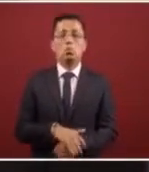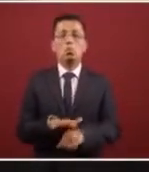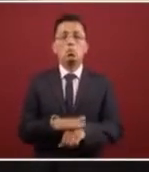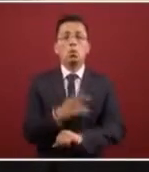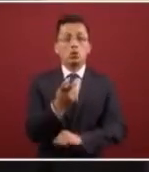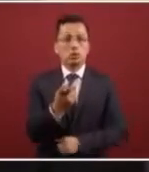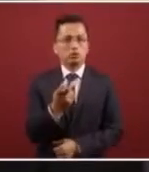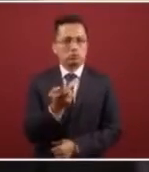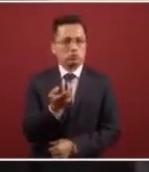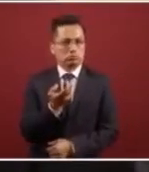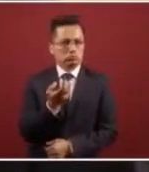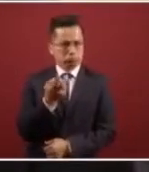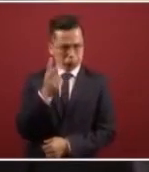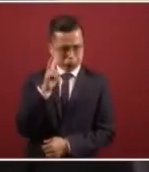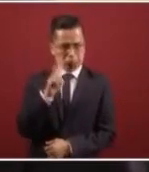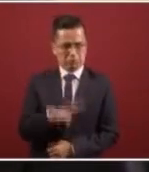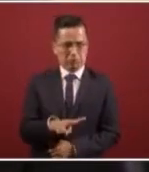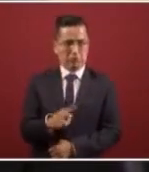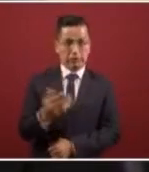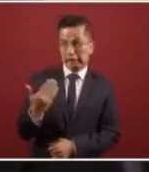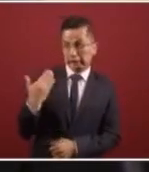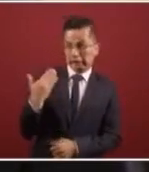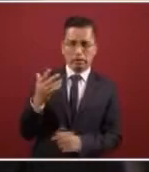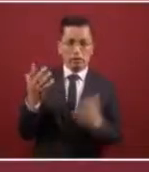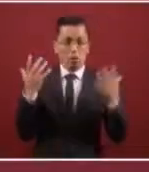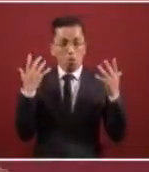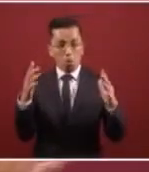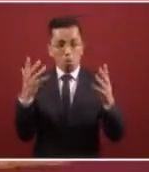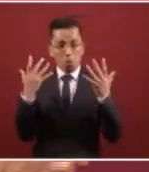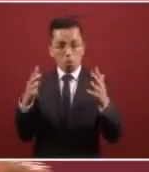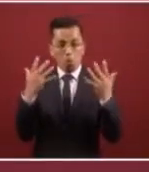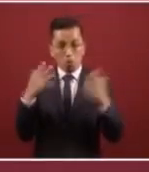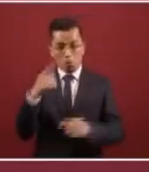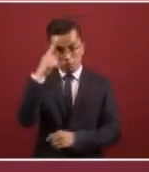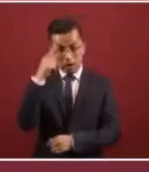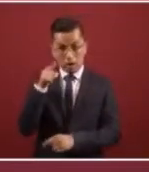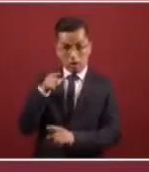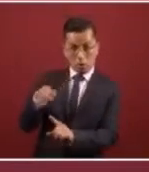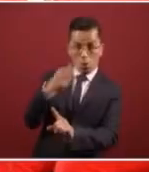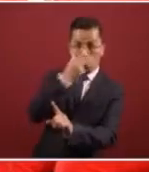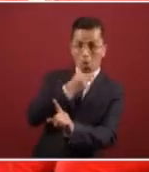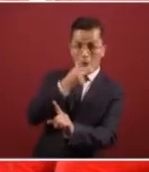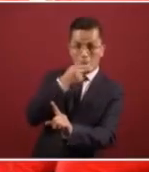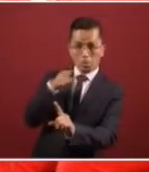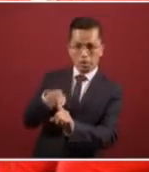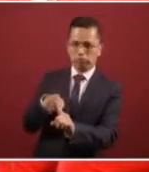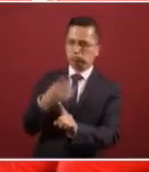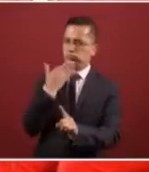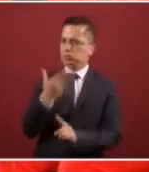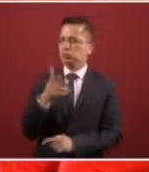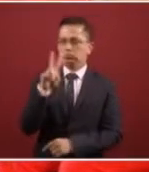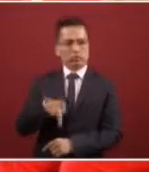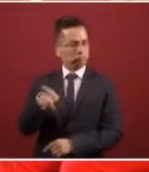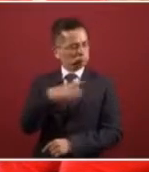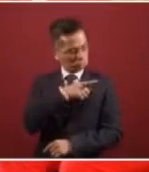bien merecido el aplauso, la ovación al señor Bremer.